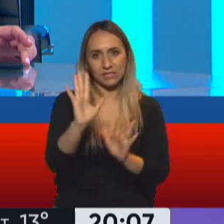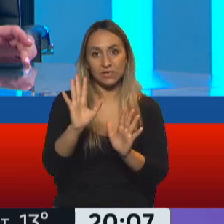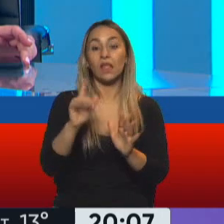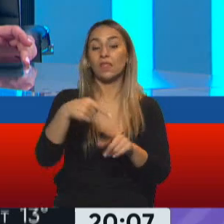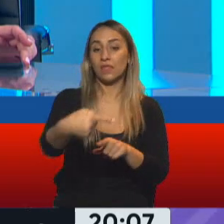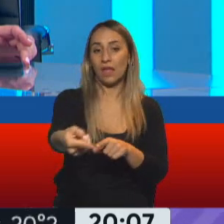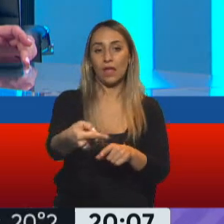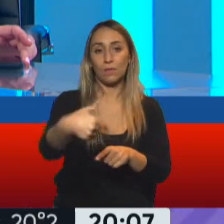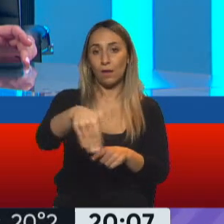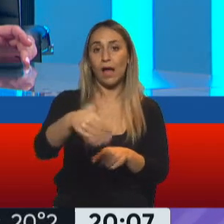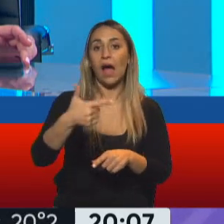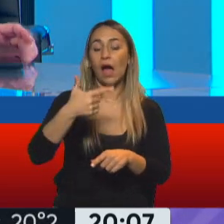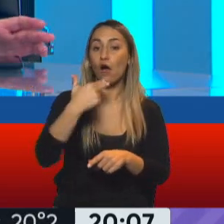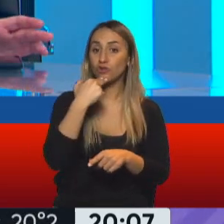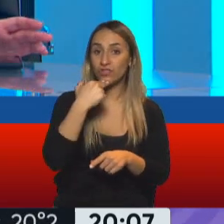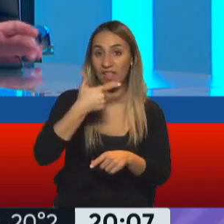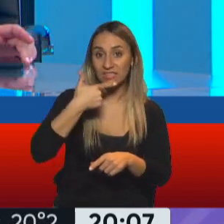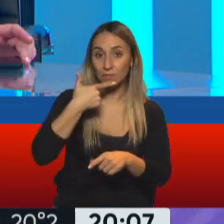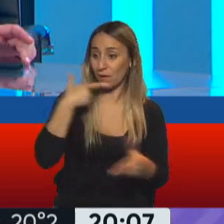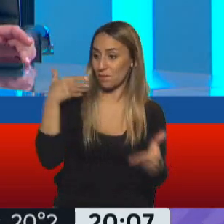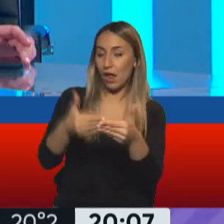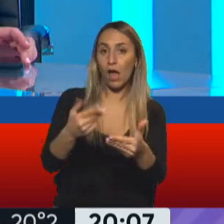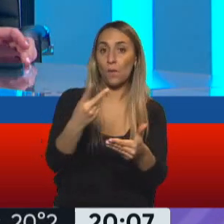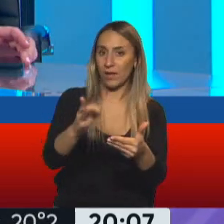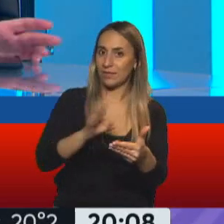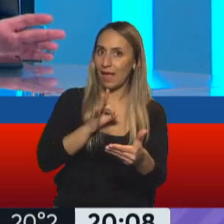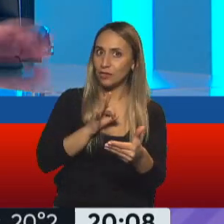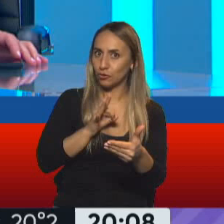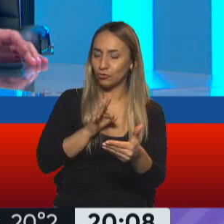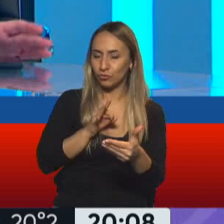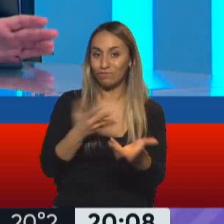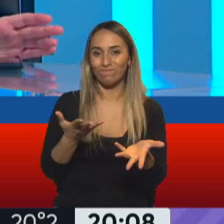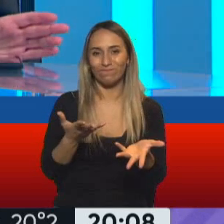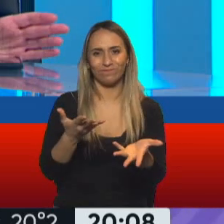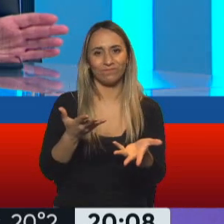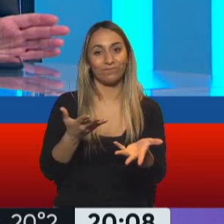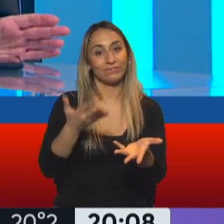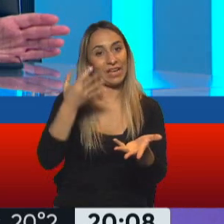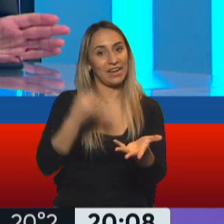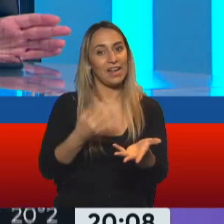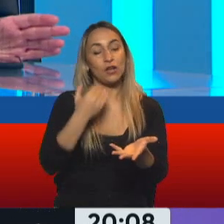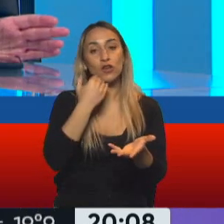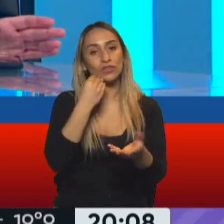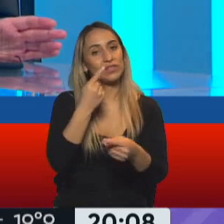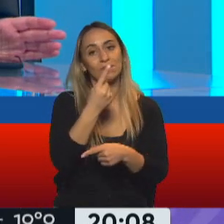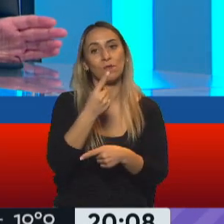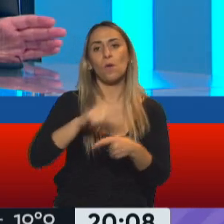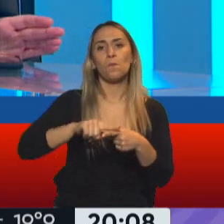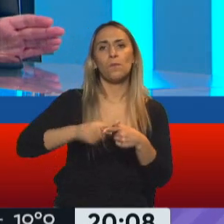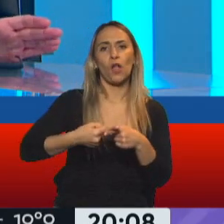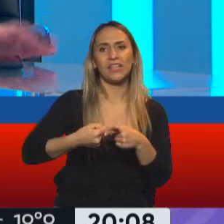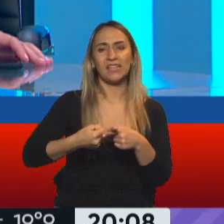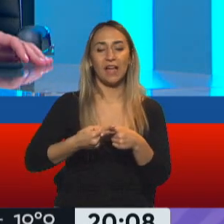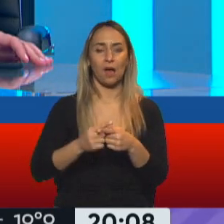el 11 de septiembre de los 20 años. Y la verdad, bueno, esto da cuenta que no sé cuánto éxito ha tenido una política como